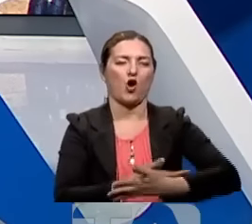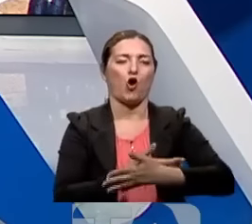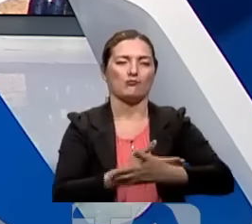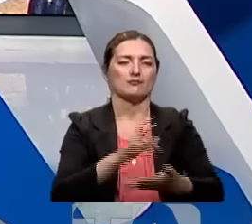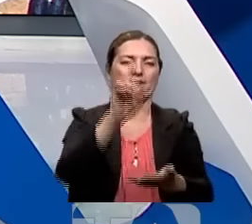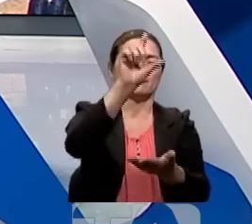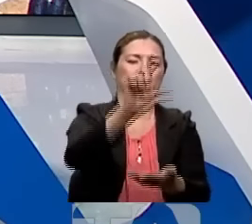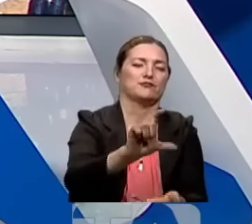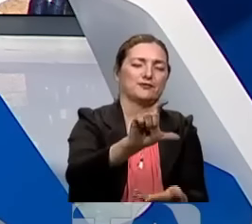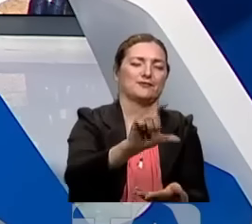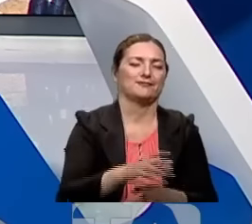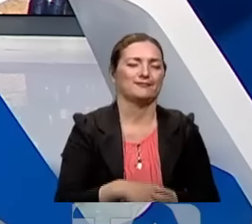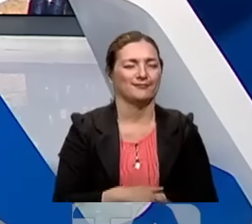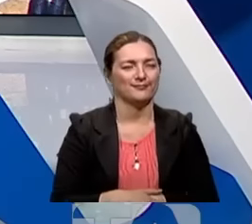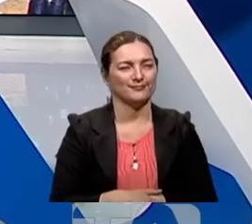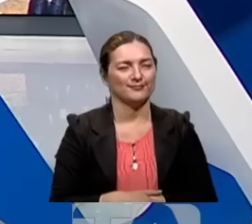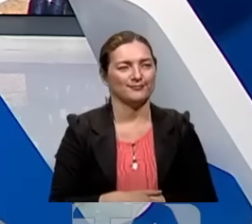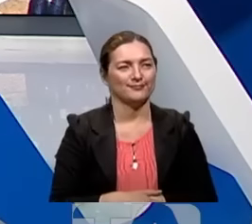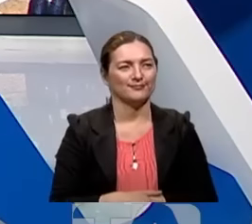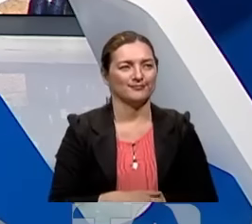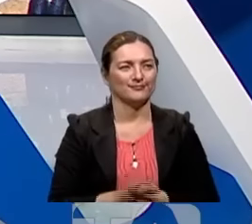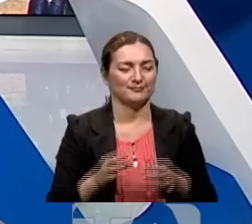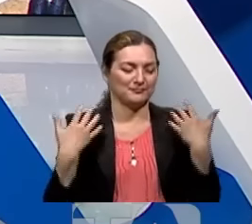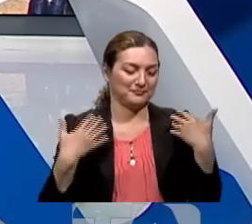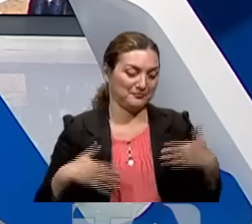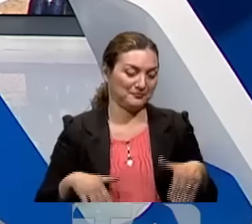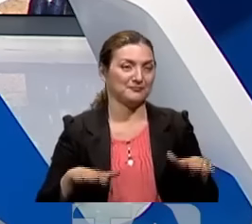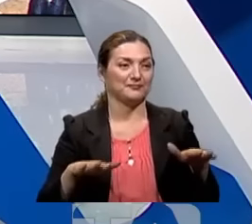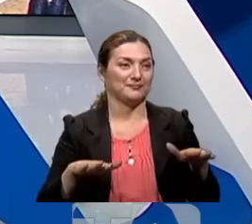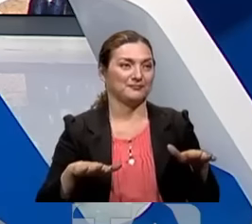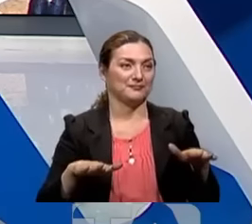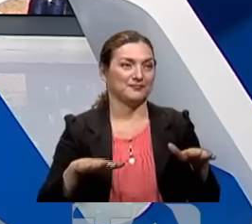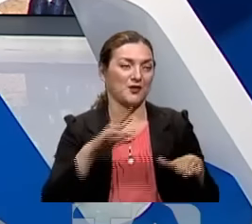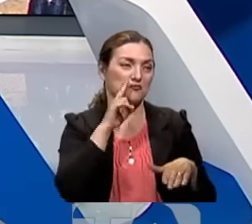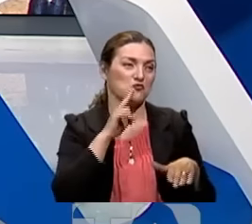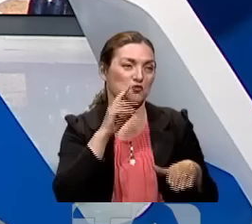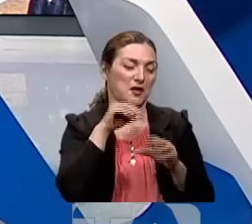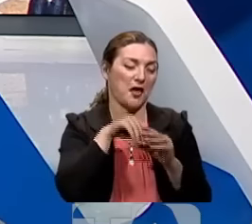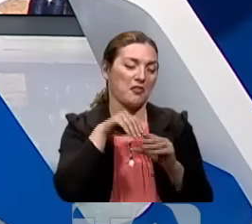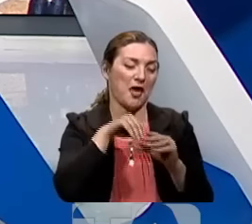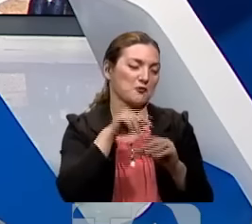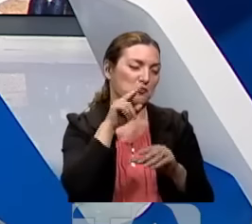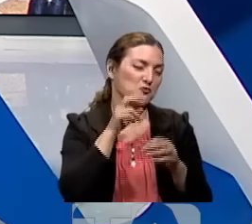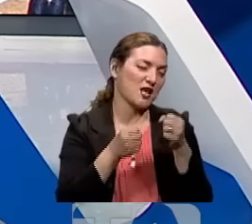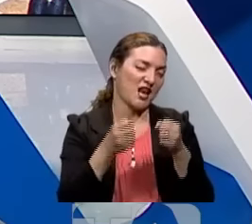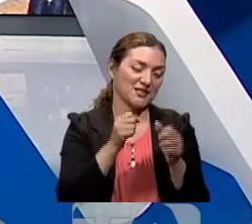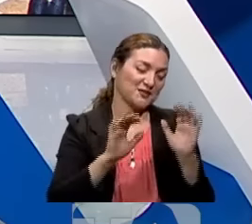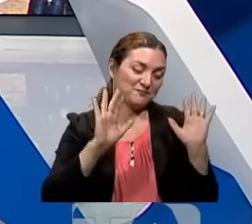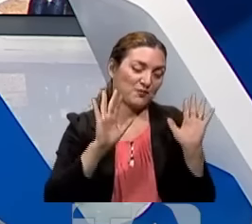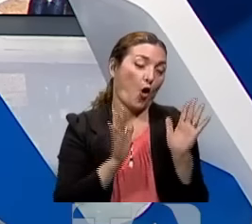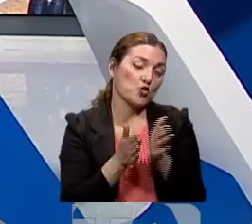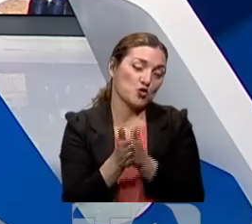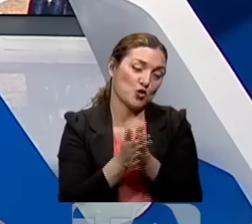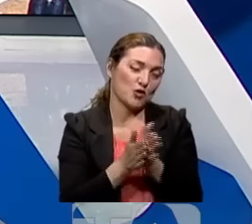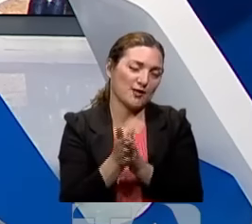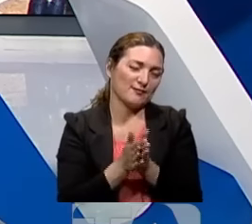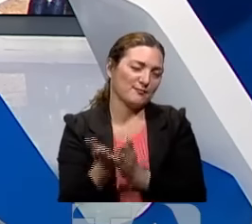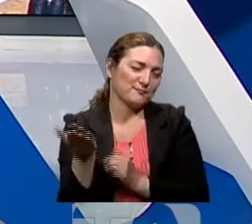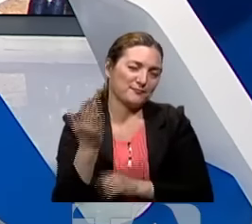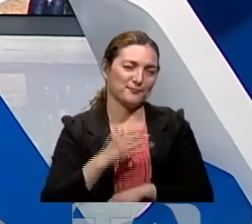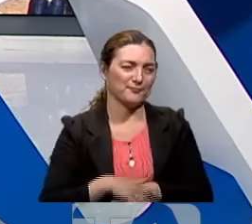así de dulce queremos te queda empezar. Espectacular. Y parece que es como relleno de manjar. De no manjar, sé. ¿No? Ajá, sí, sí. O de chocolate.